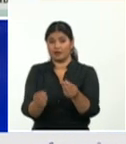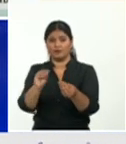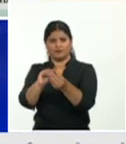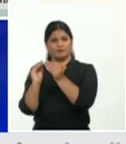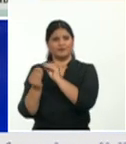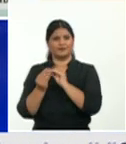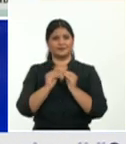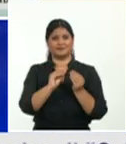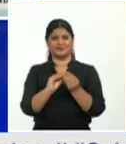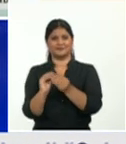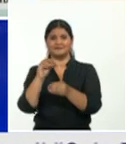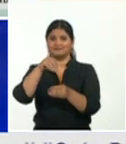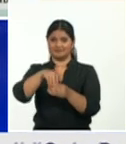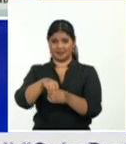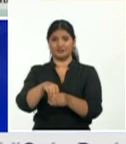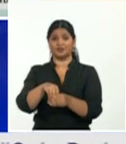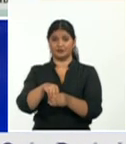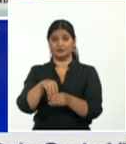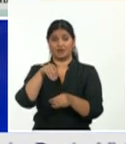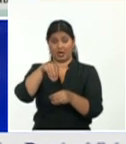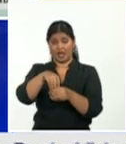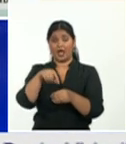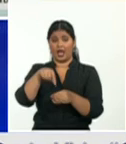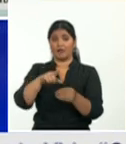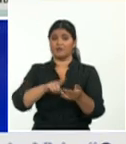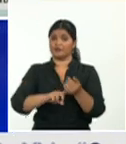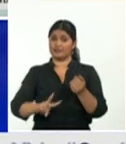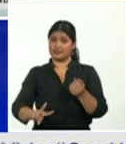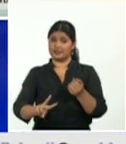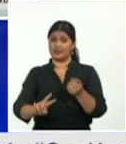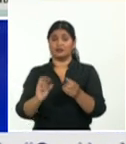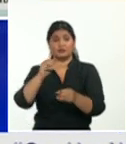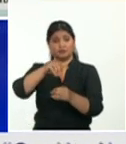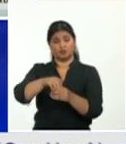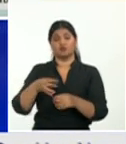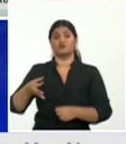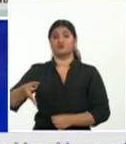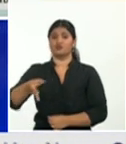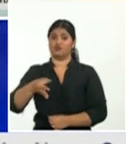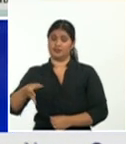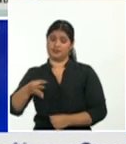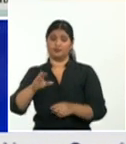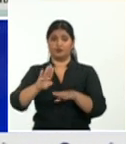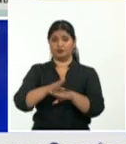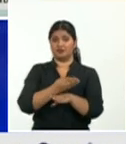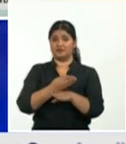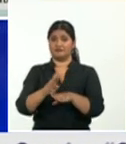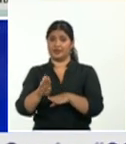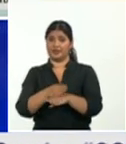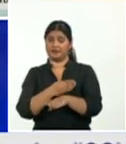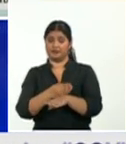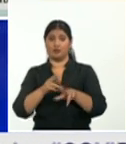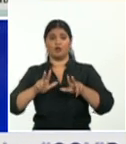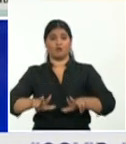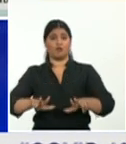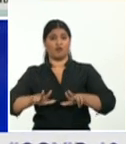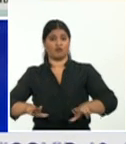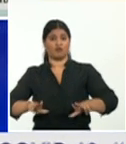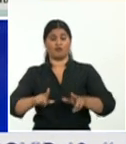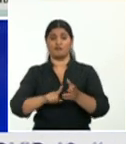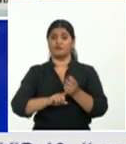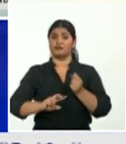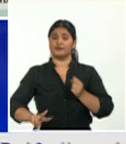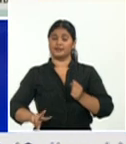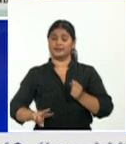este grupo de municipios, tasa de 372,4, y Morón, de la provincia de